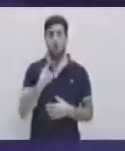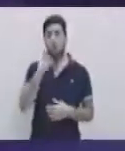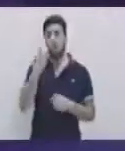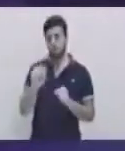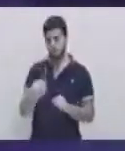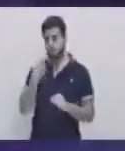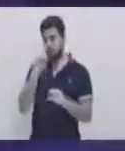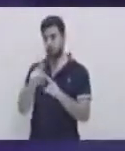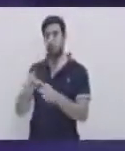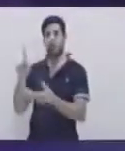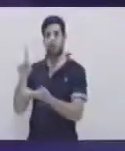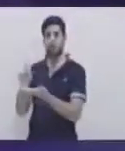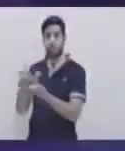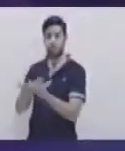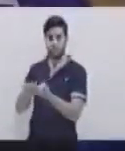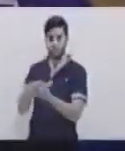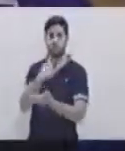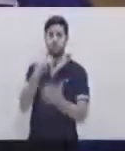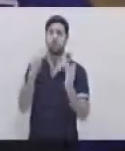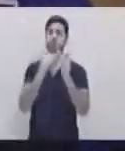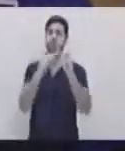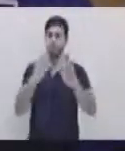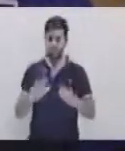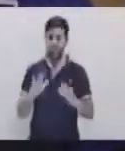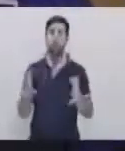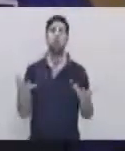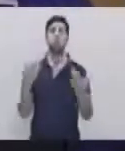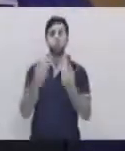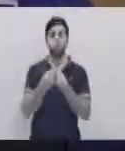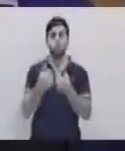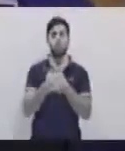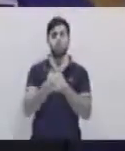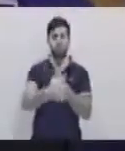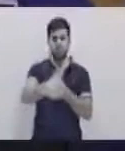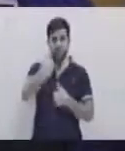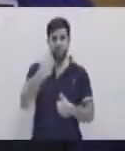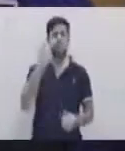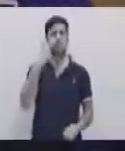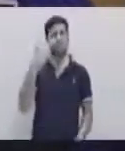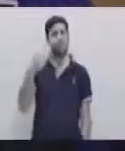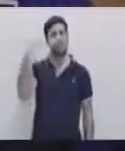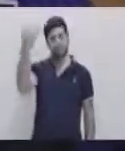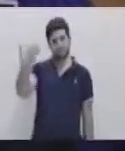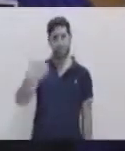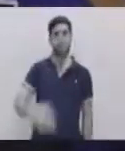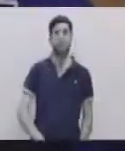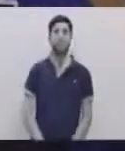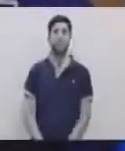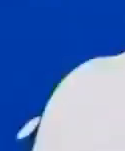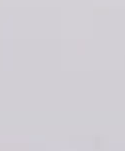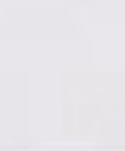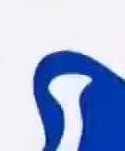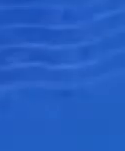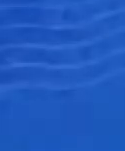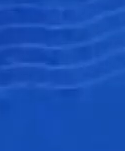si no, con alcohol en gel. Quédate en casa, juntos saldremos adelante. ¡Hasta